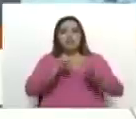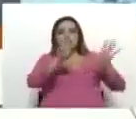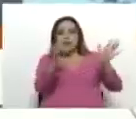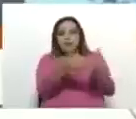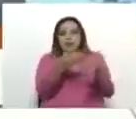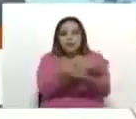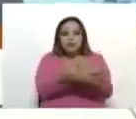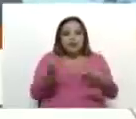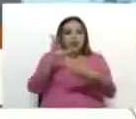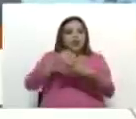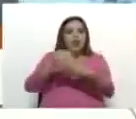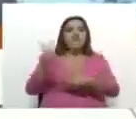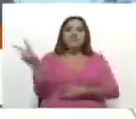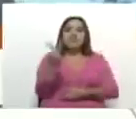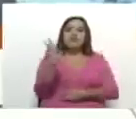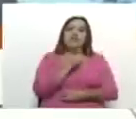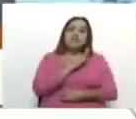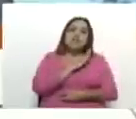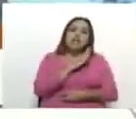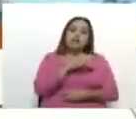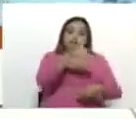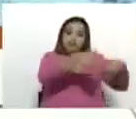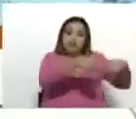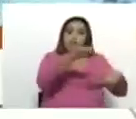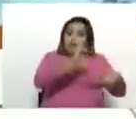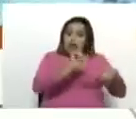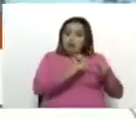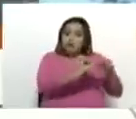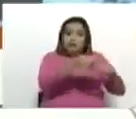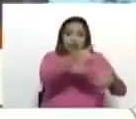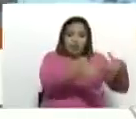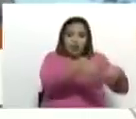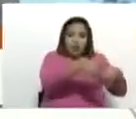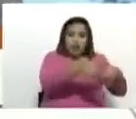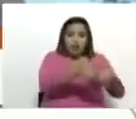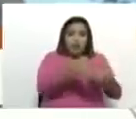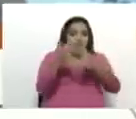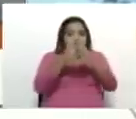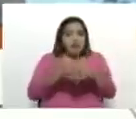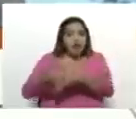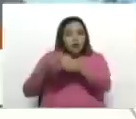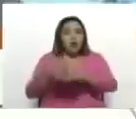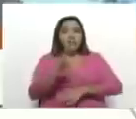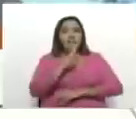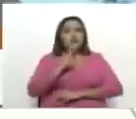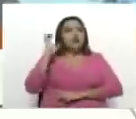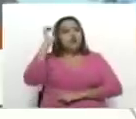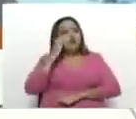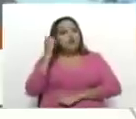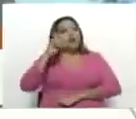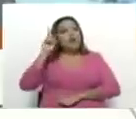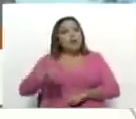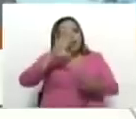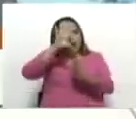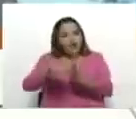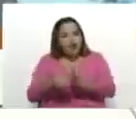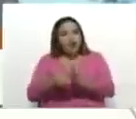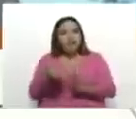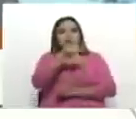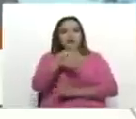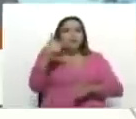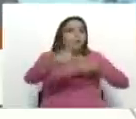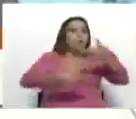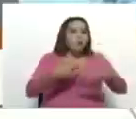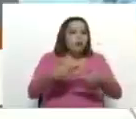dólares que Venezuela tiene tenía depositado y tiene depositados en Estados Unidos en bancos de Europa robado por los ladrones